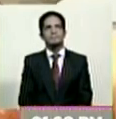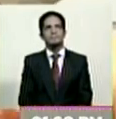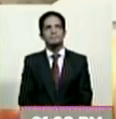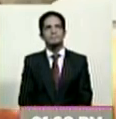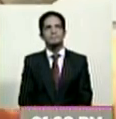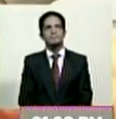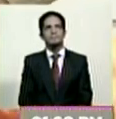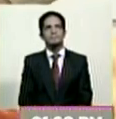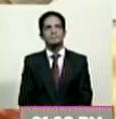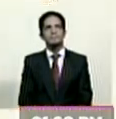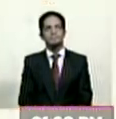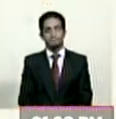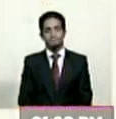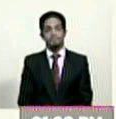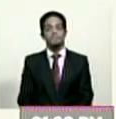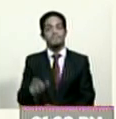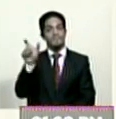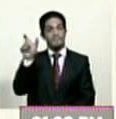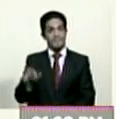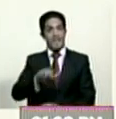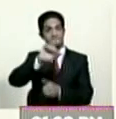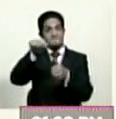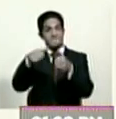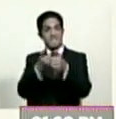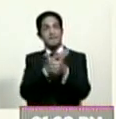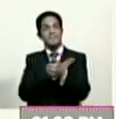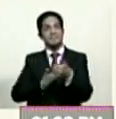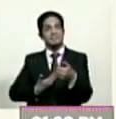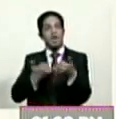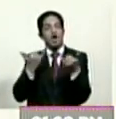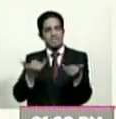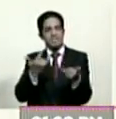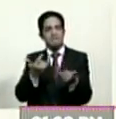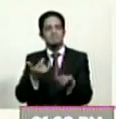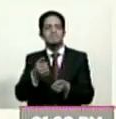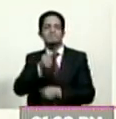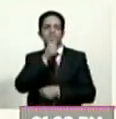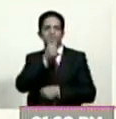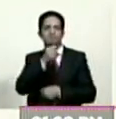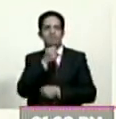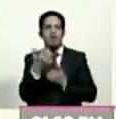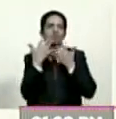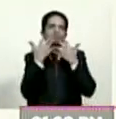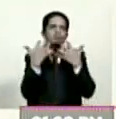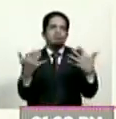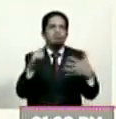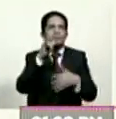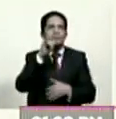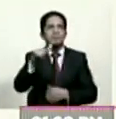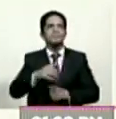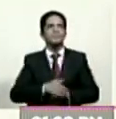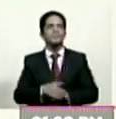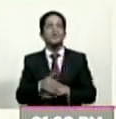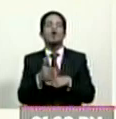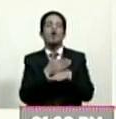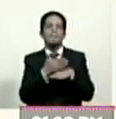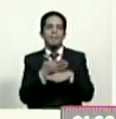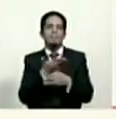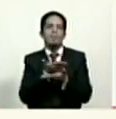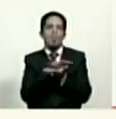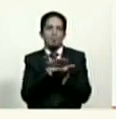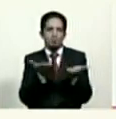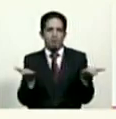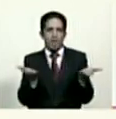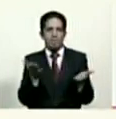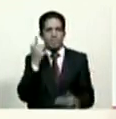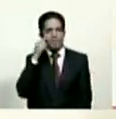Sí, efectivamente, la Vicepresidenta Ejecutiva de la República a esta hora ofrece información de interés nacional y es por ello que compartimos con ustedes